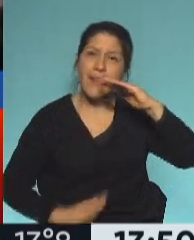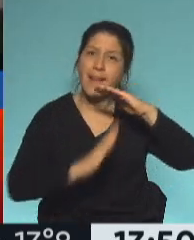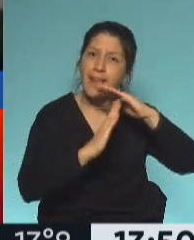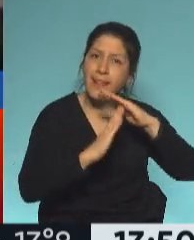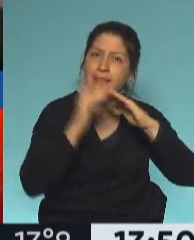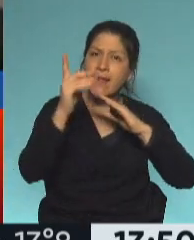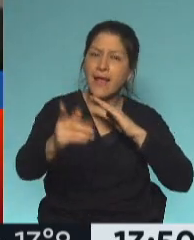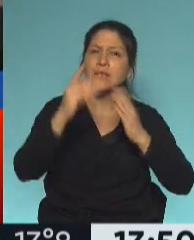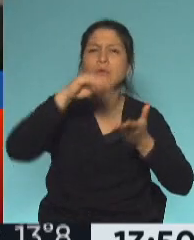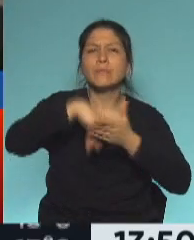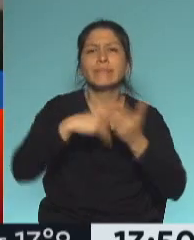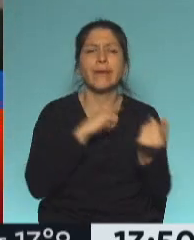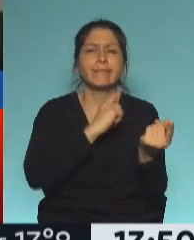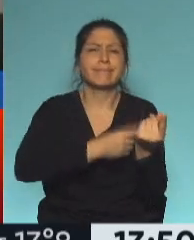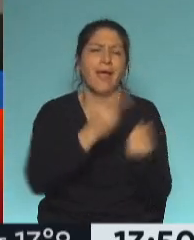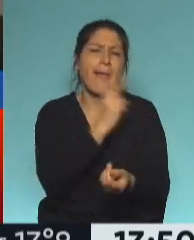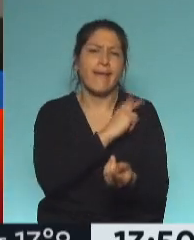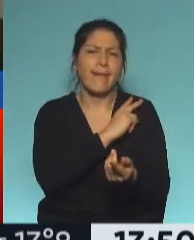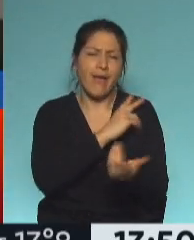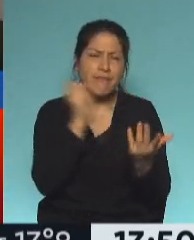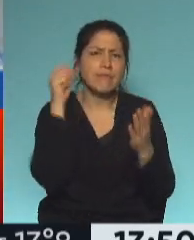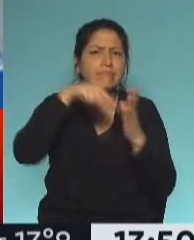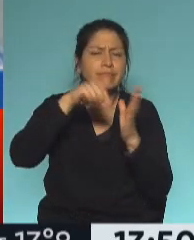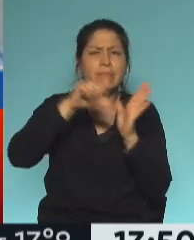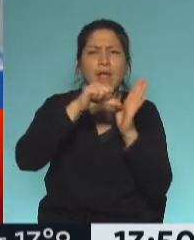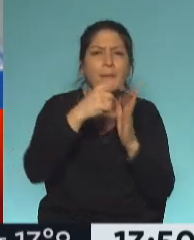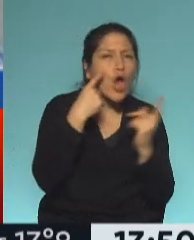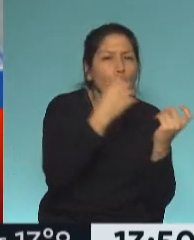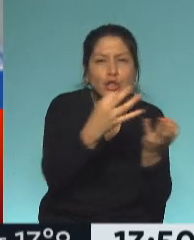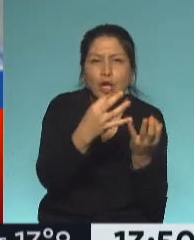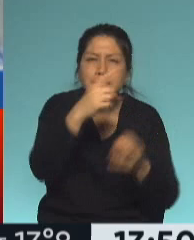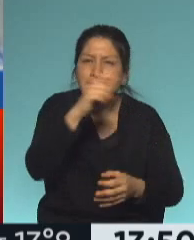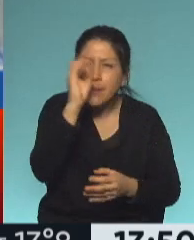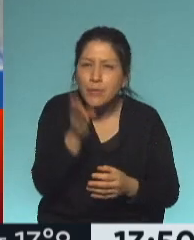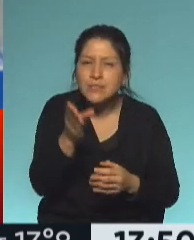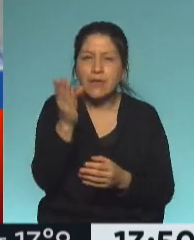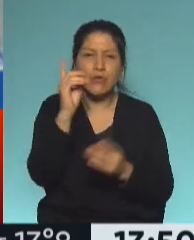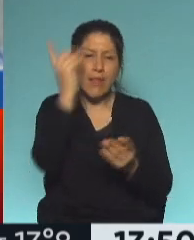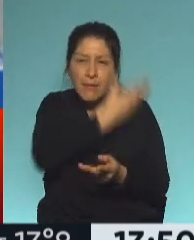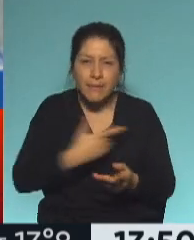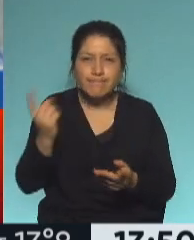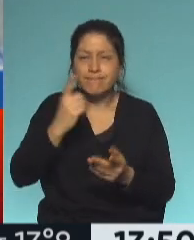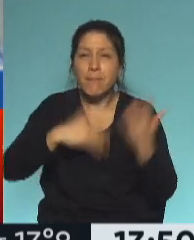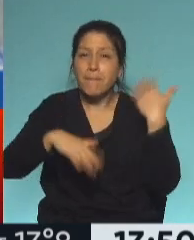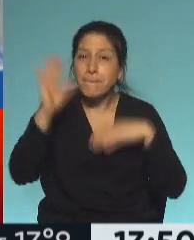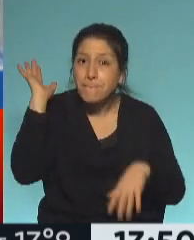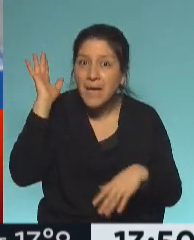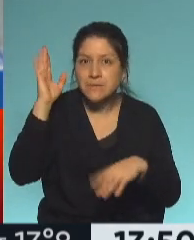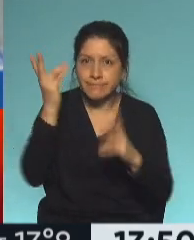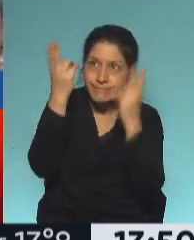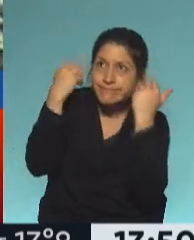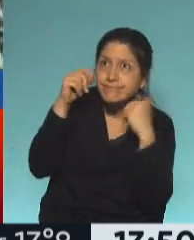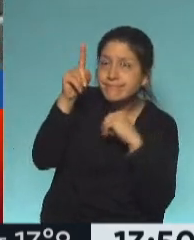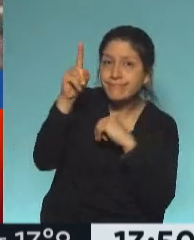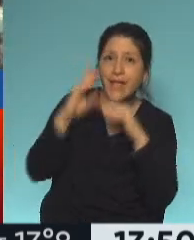como jefe del Ejecutivo del país, aunque no tiene un control absoluto del gobierno, ya que está subordinado a la máxima autoridad